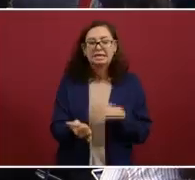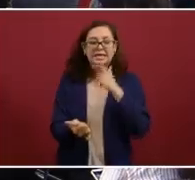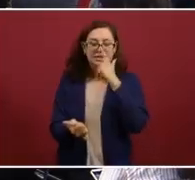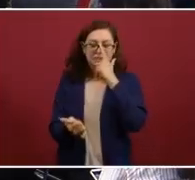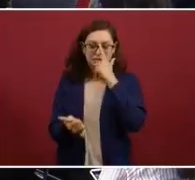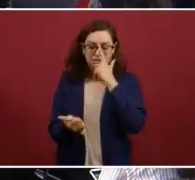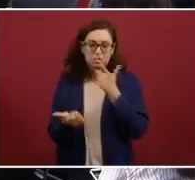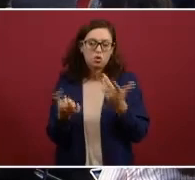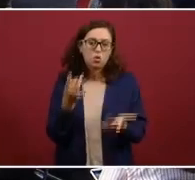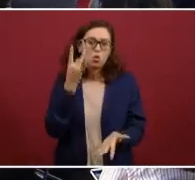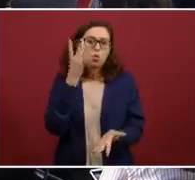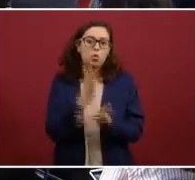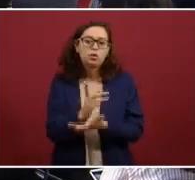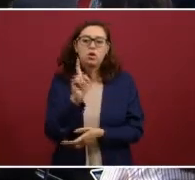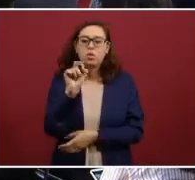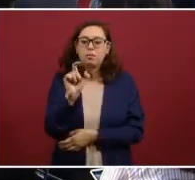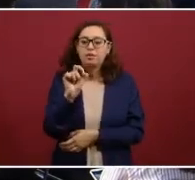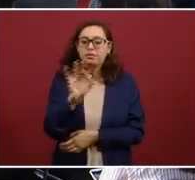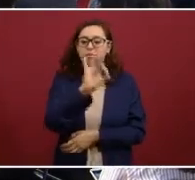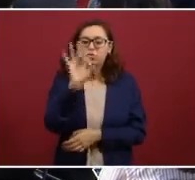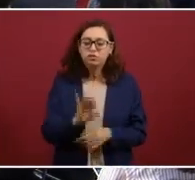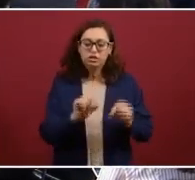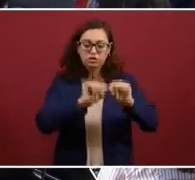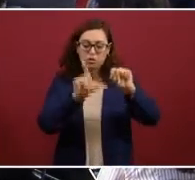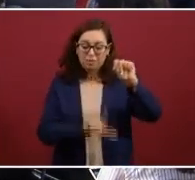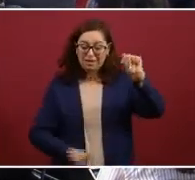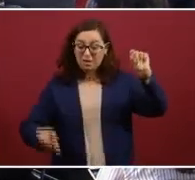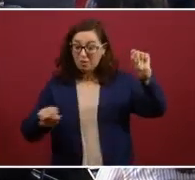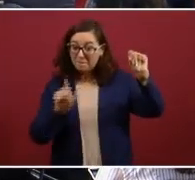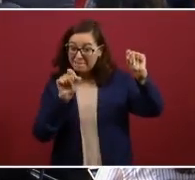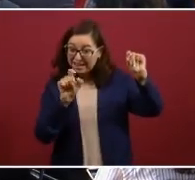solo el 20% del territorio nacional